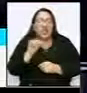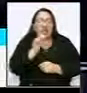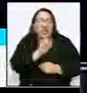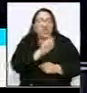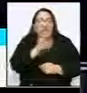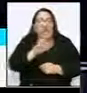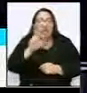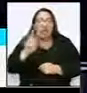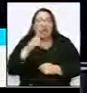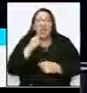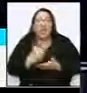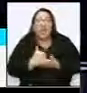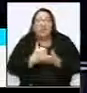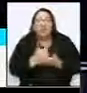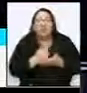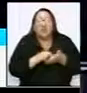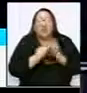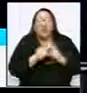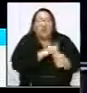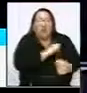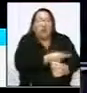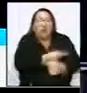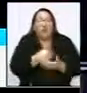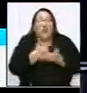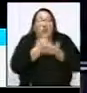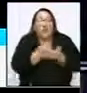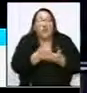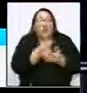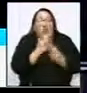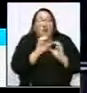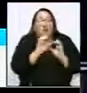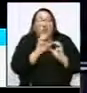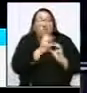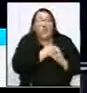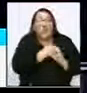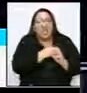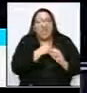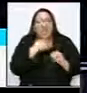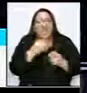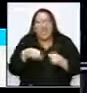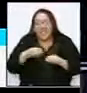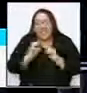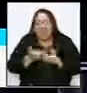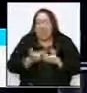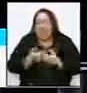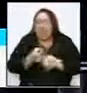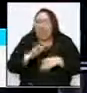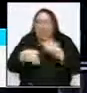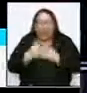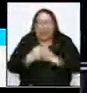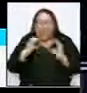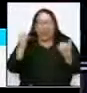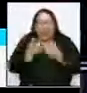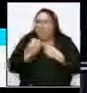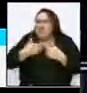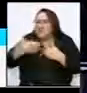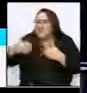Fortalecer al Ejecutivo, quitándole al Congreso de la República, no a este, sino a todos los demás que van a